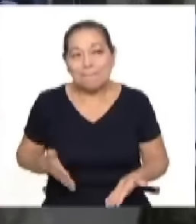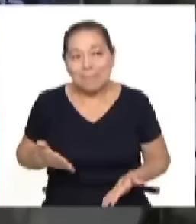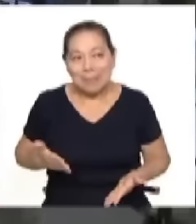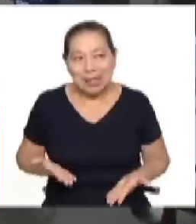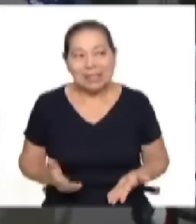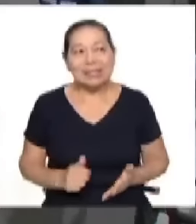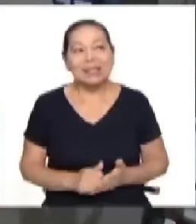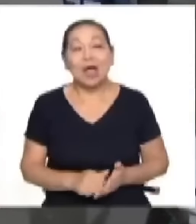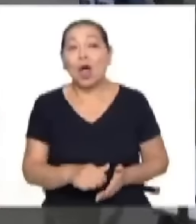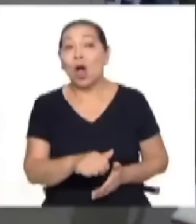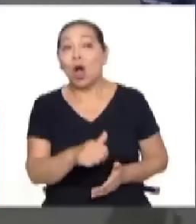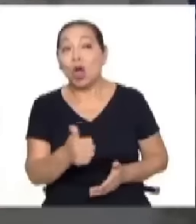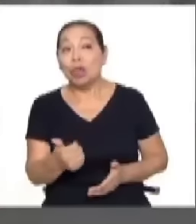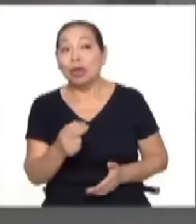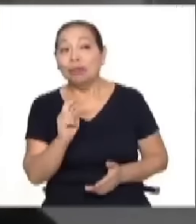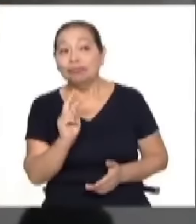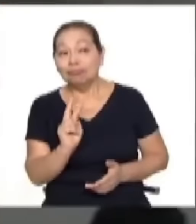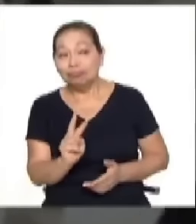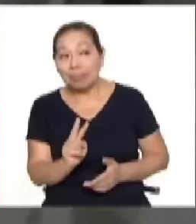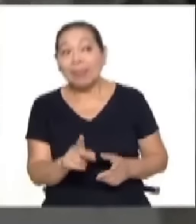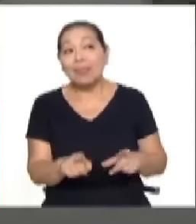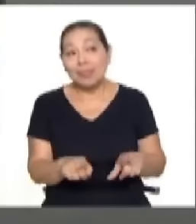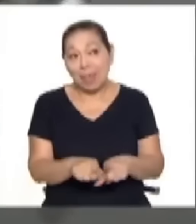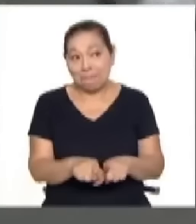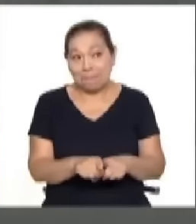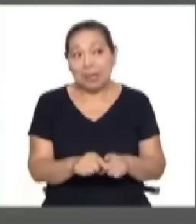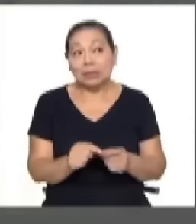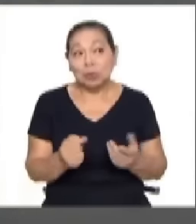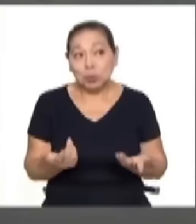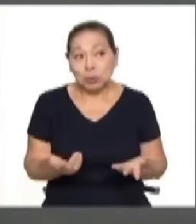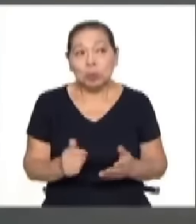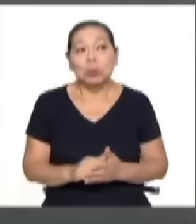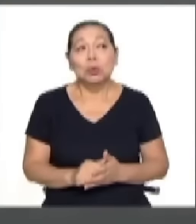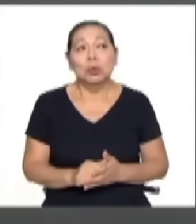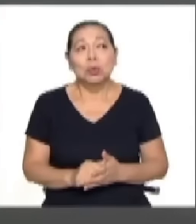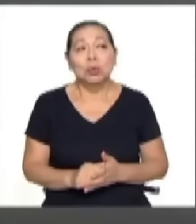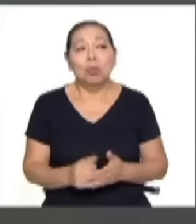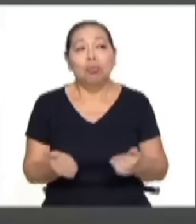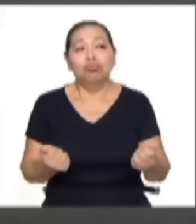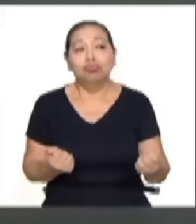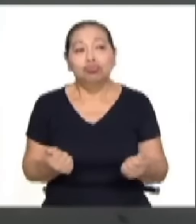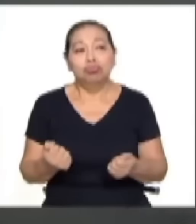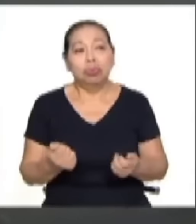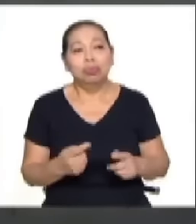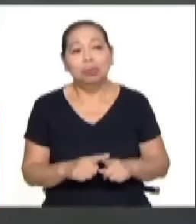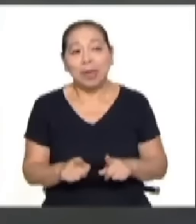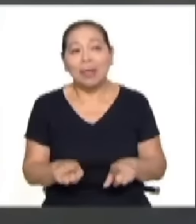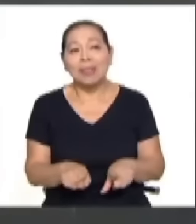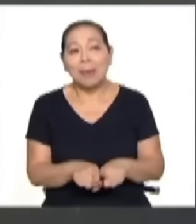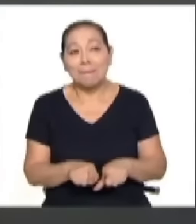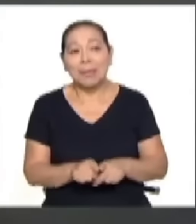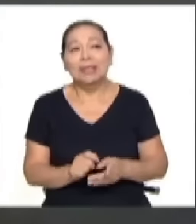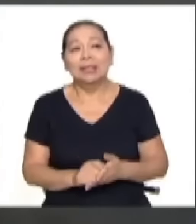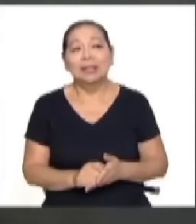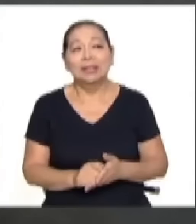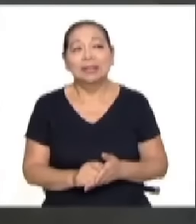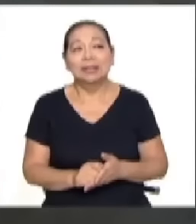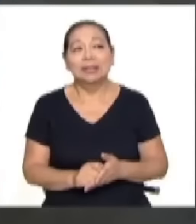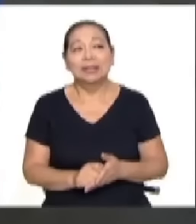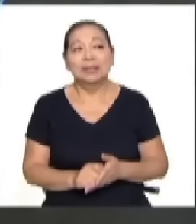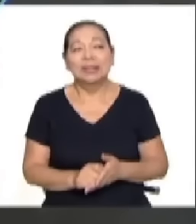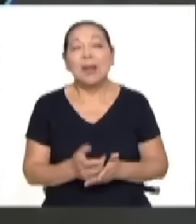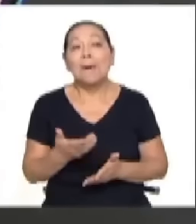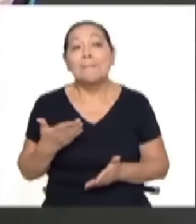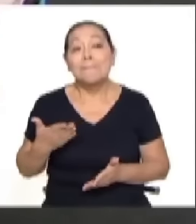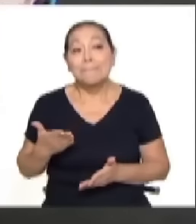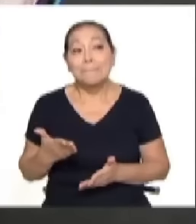también en el otro extremo vemos que también hay un camioncito tipo furgón que también está, nos informaban que